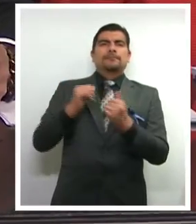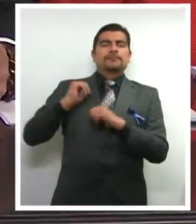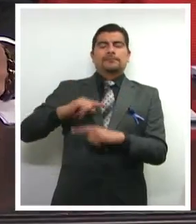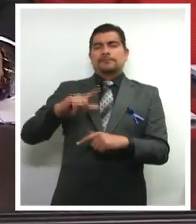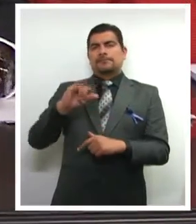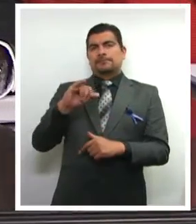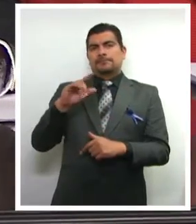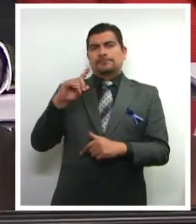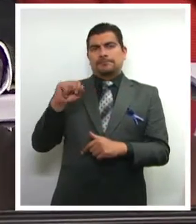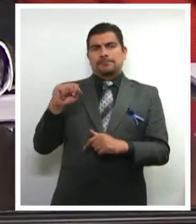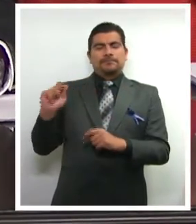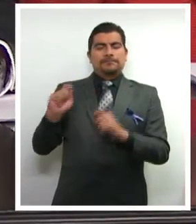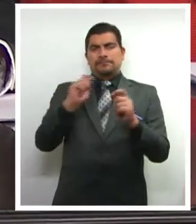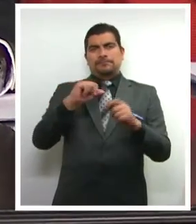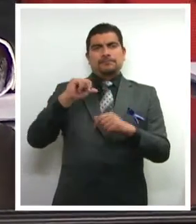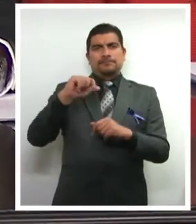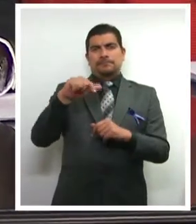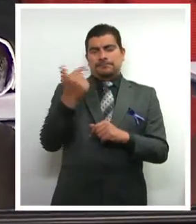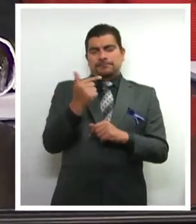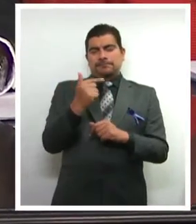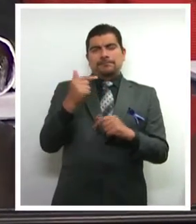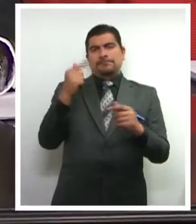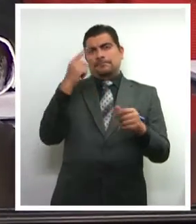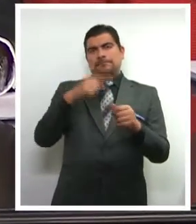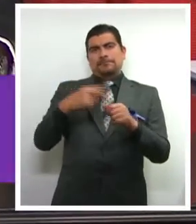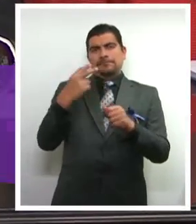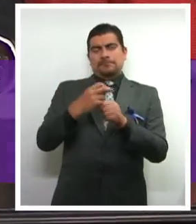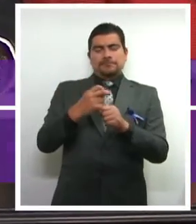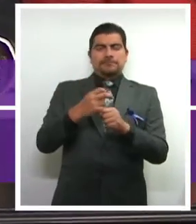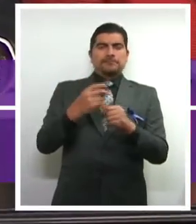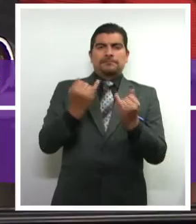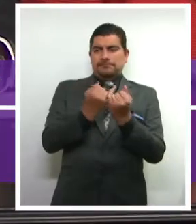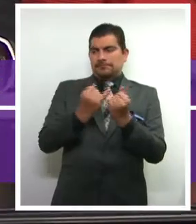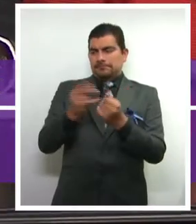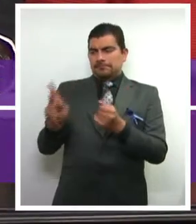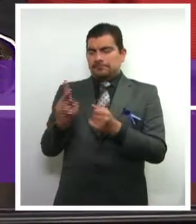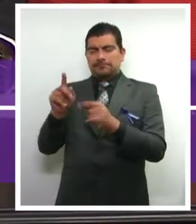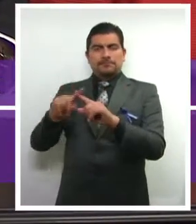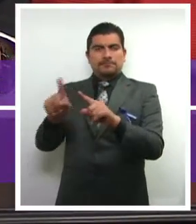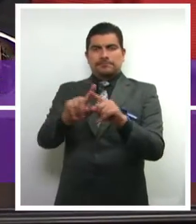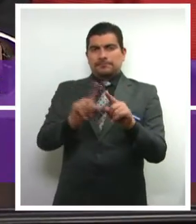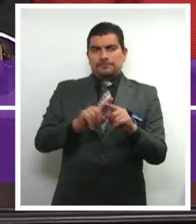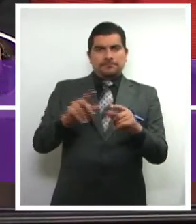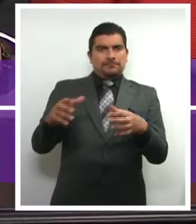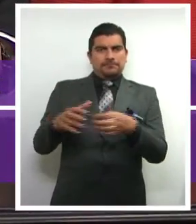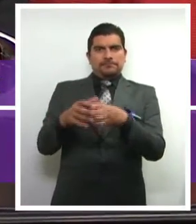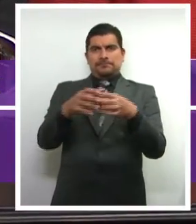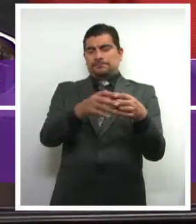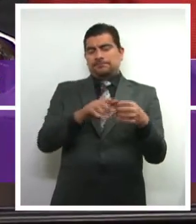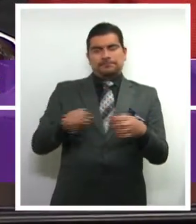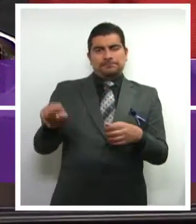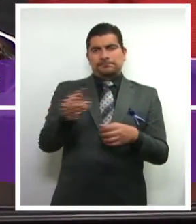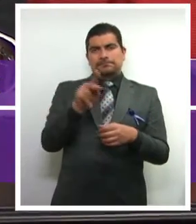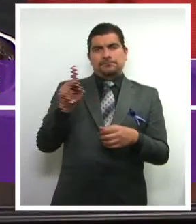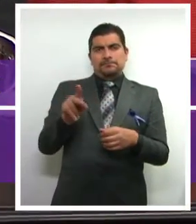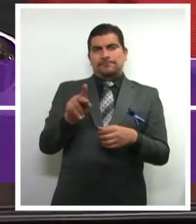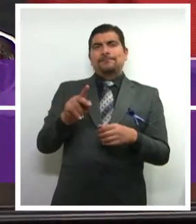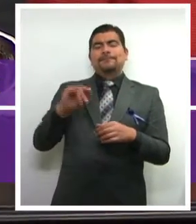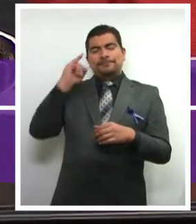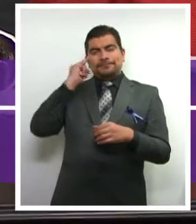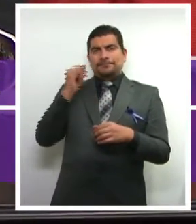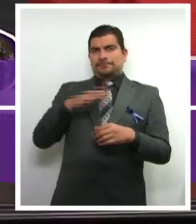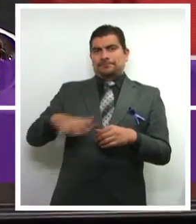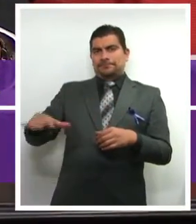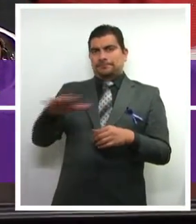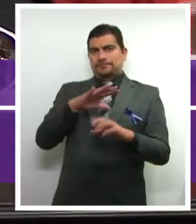12 del segundo piso. La Comisión de Pueblos y Barrios Originarios y Comunidades Indígenas, el Salón 7 del